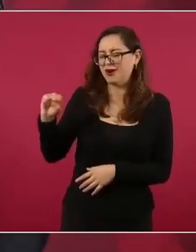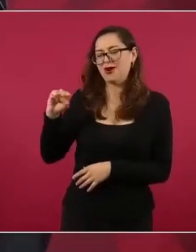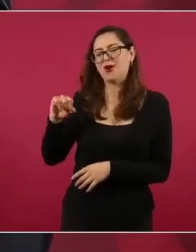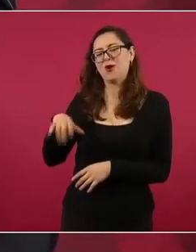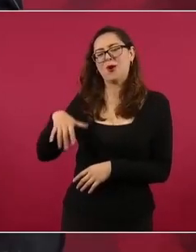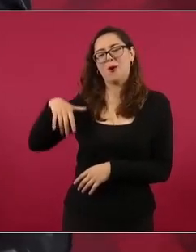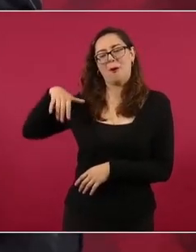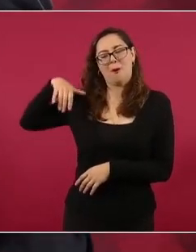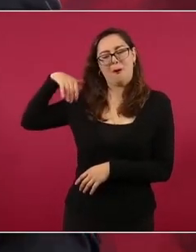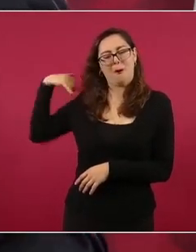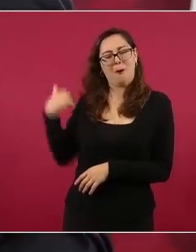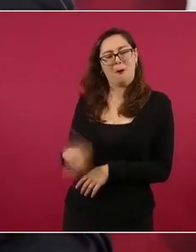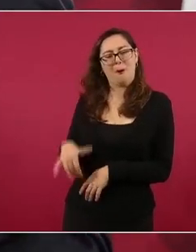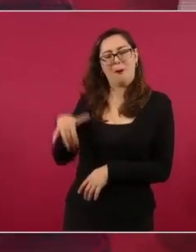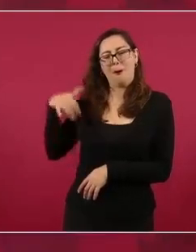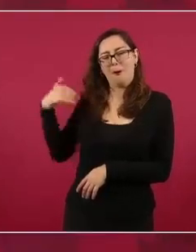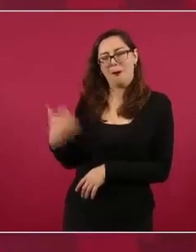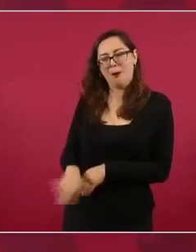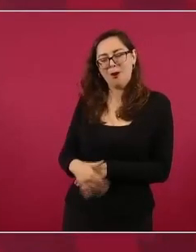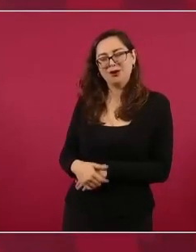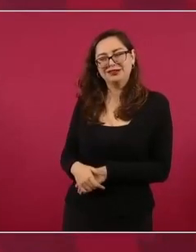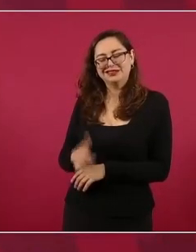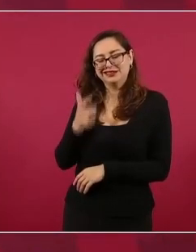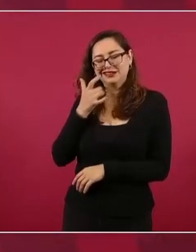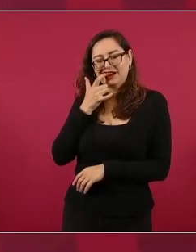te pasaste.